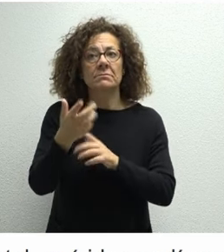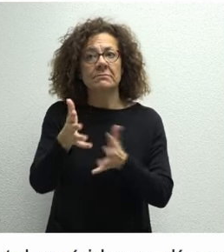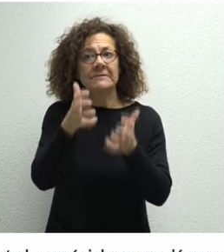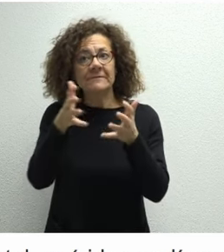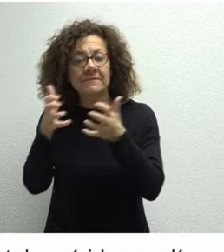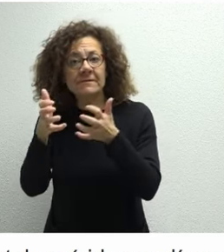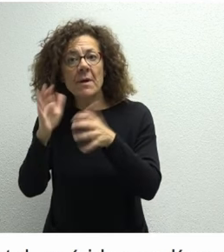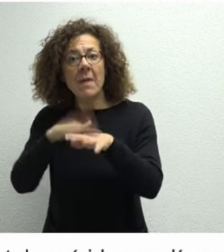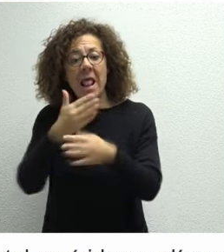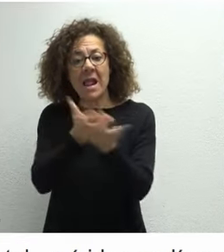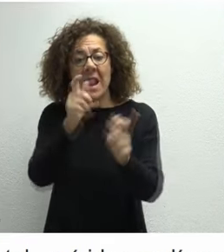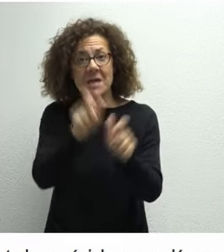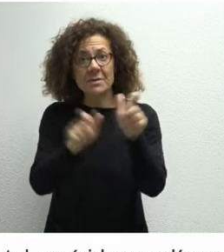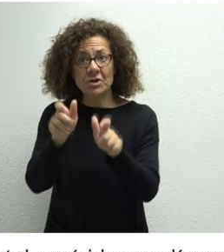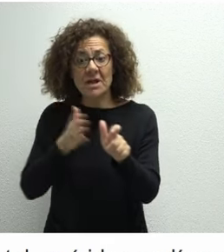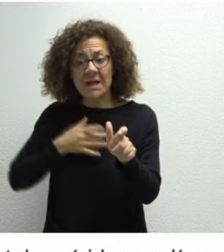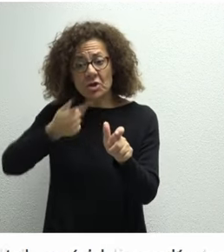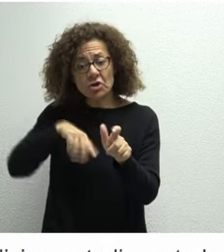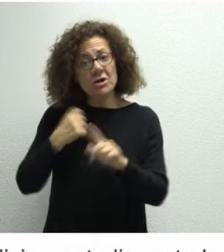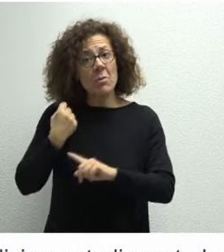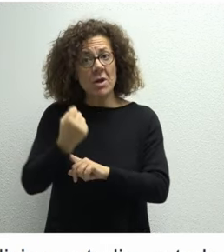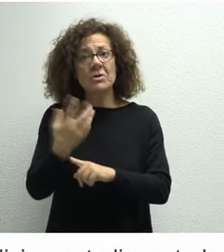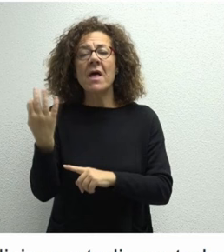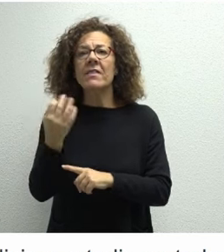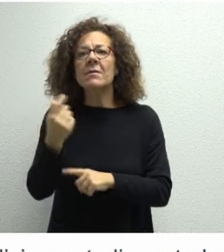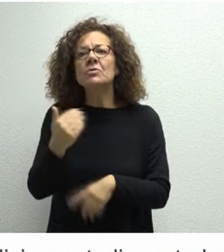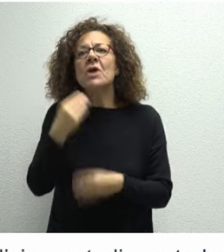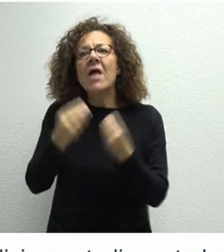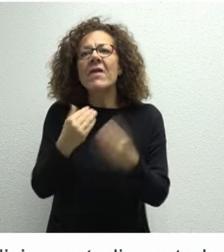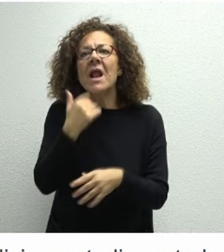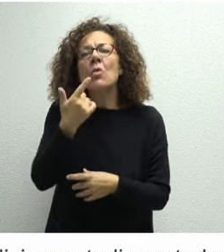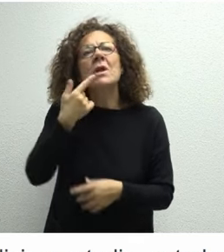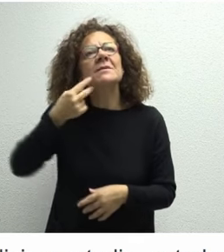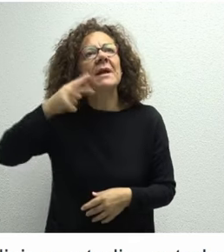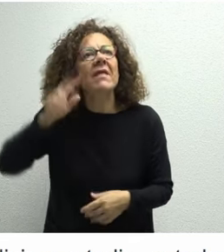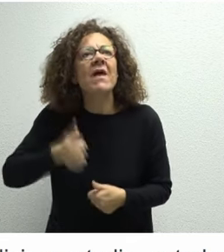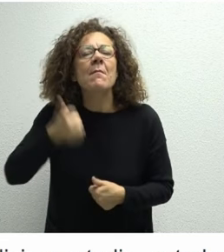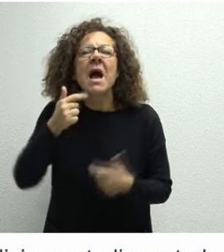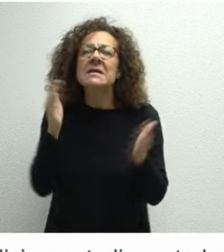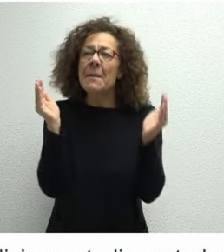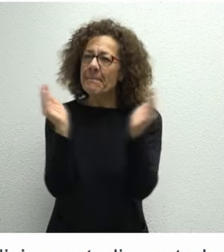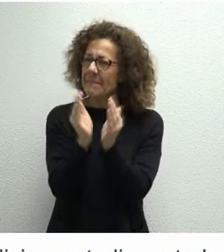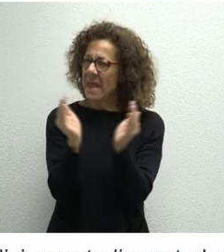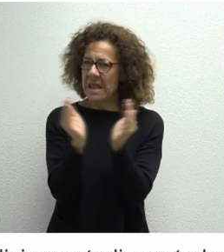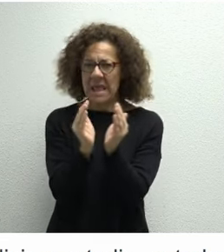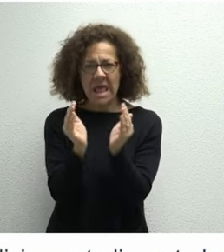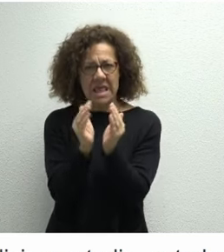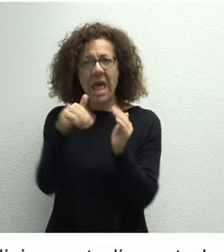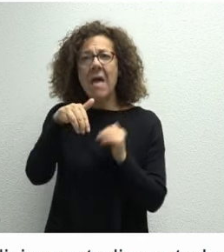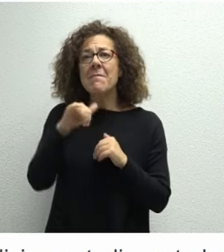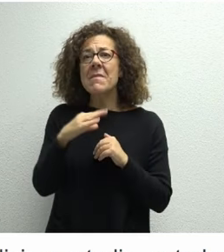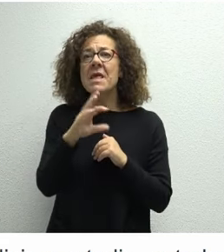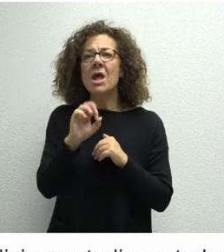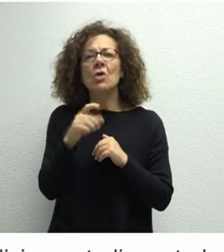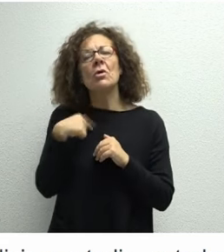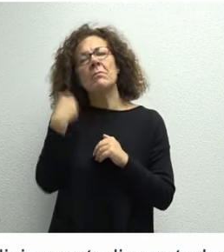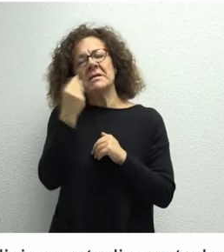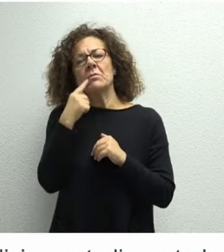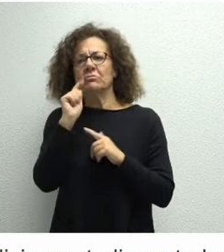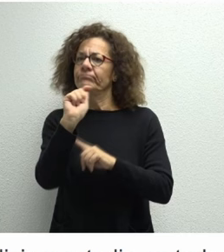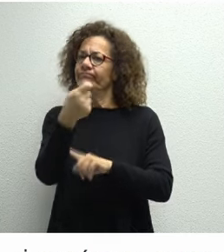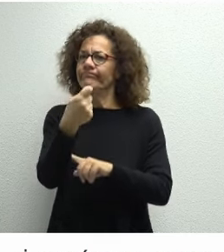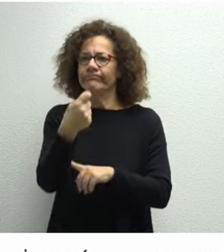inmediatos para las personas a las que nosotros estábamos apoyando pues Tenemos que irnos a algo más una experiencia más micro más pequeña y y creemos que fue un éxito